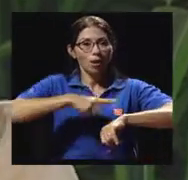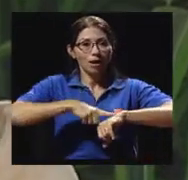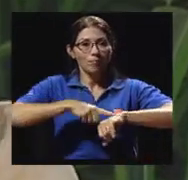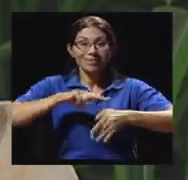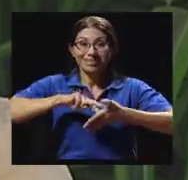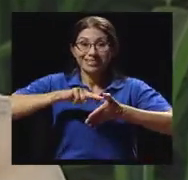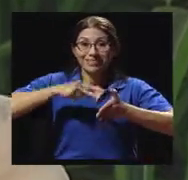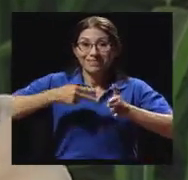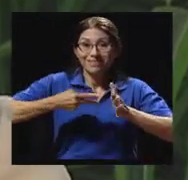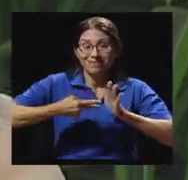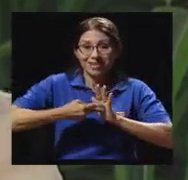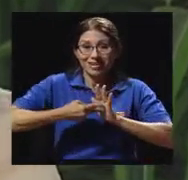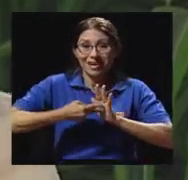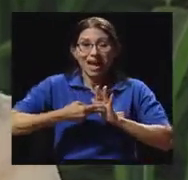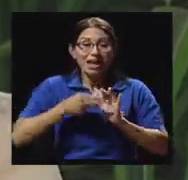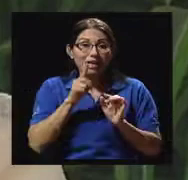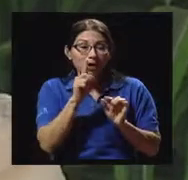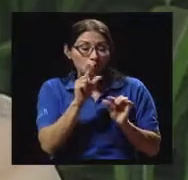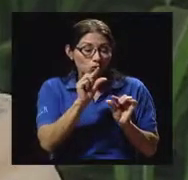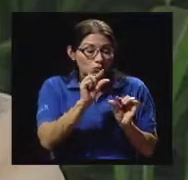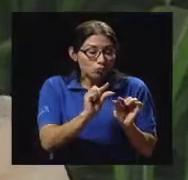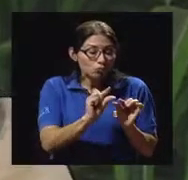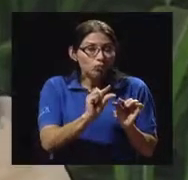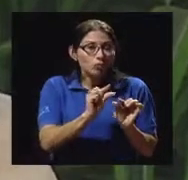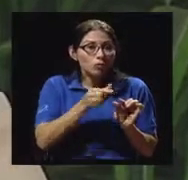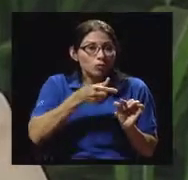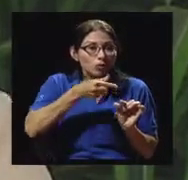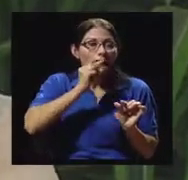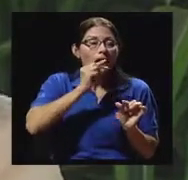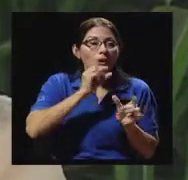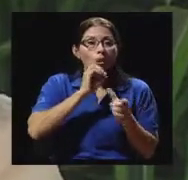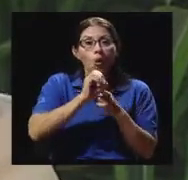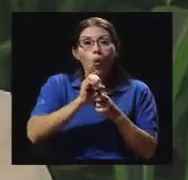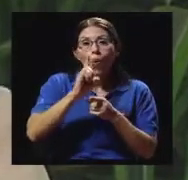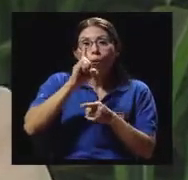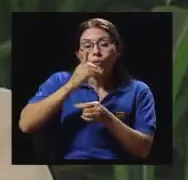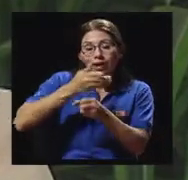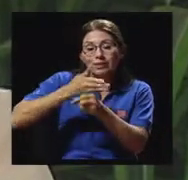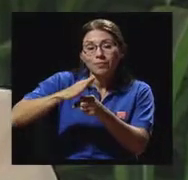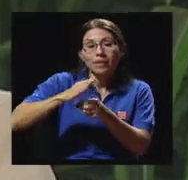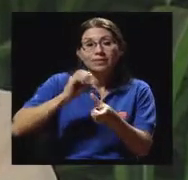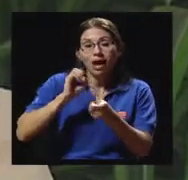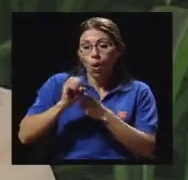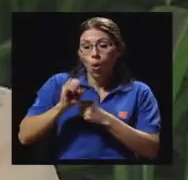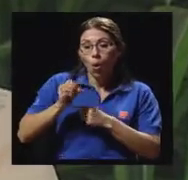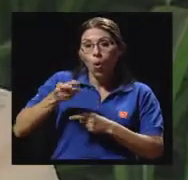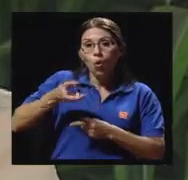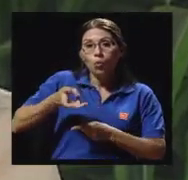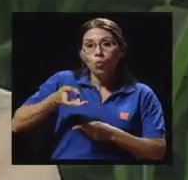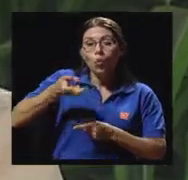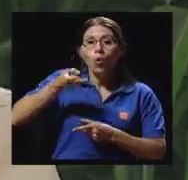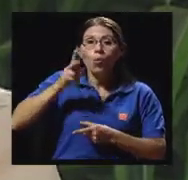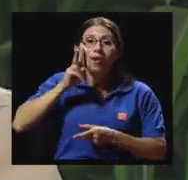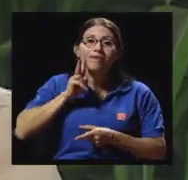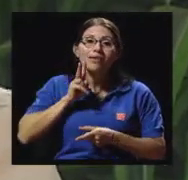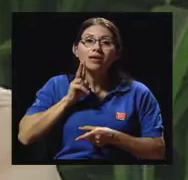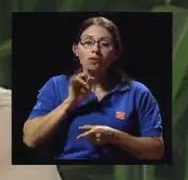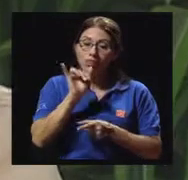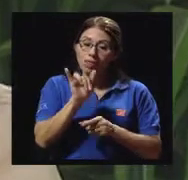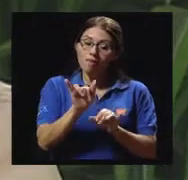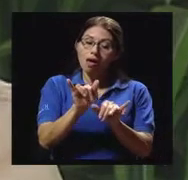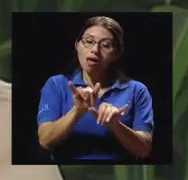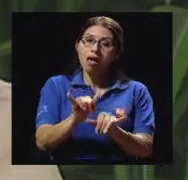rendir esa copita de vino, esa cerveza, ese trago de destilado, una hora.